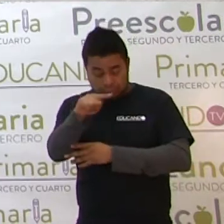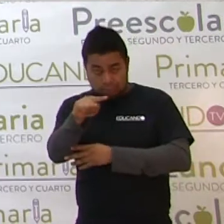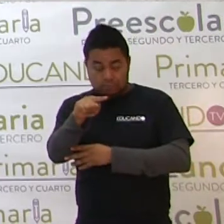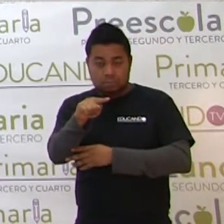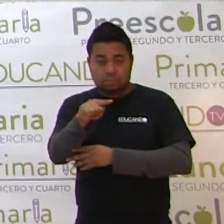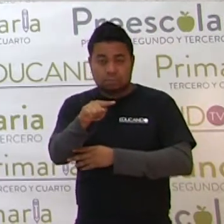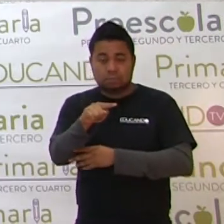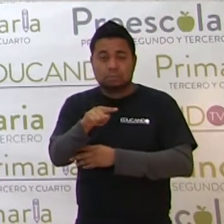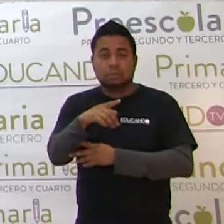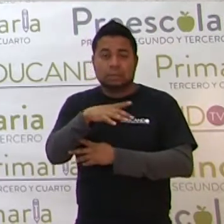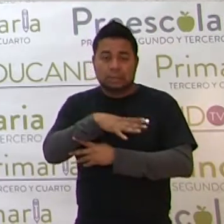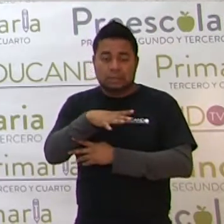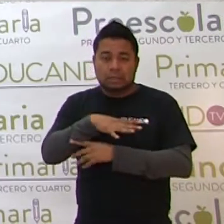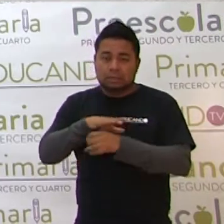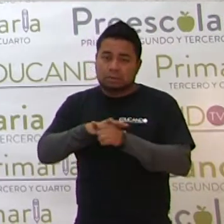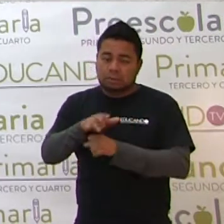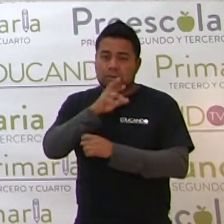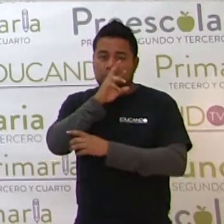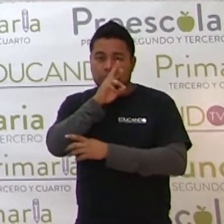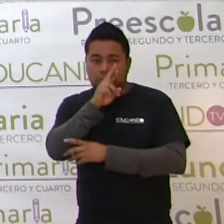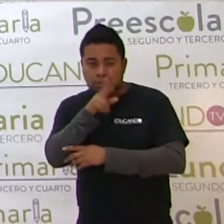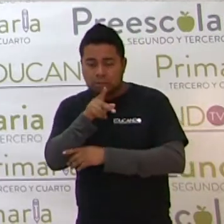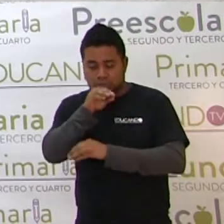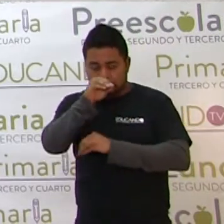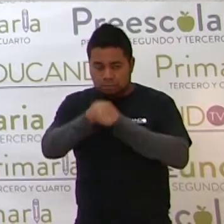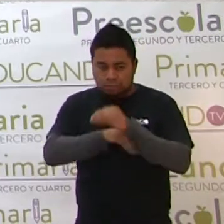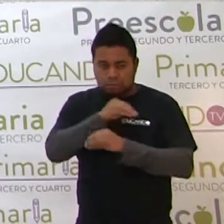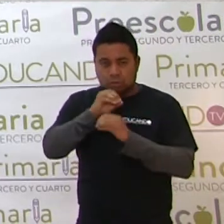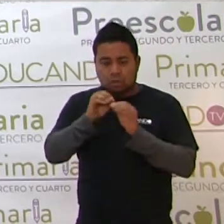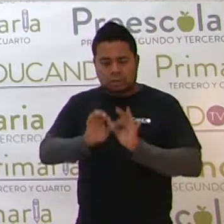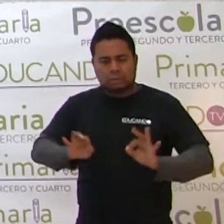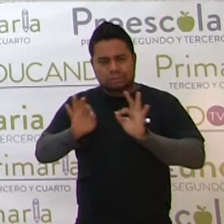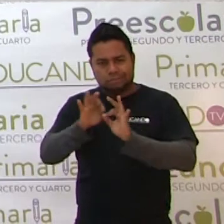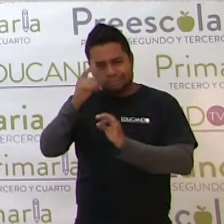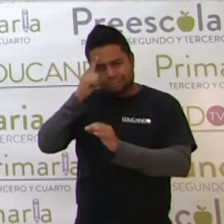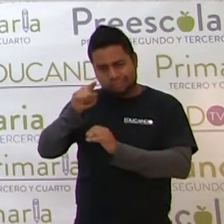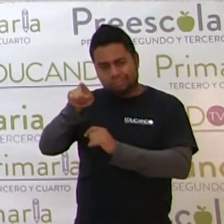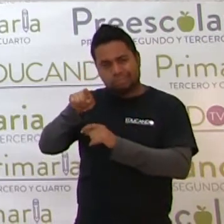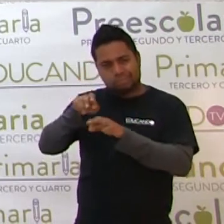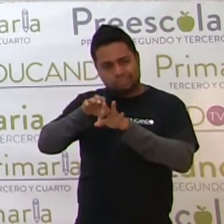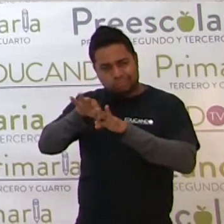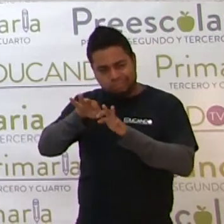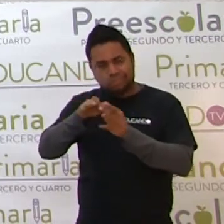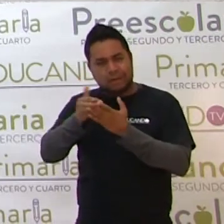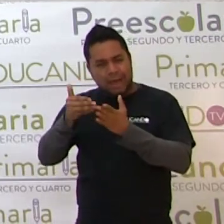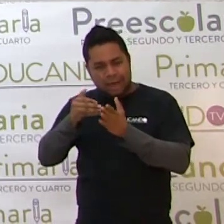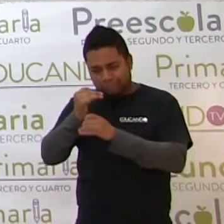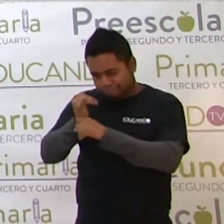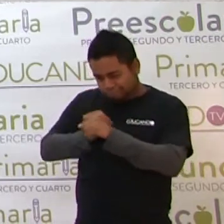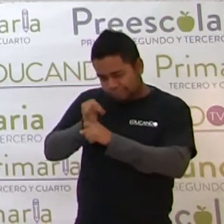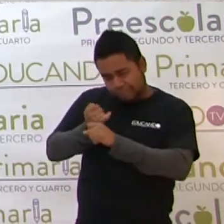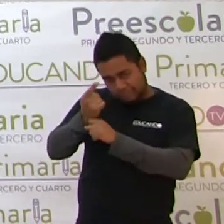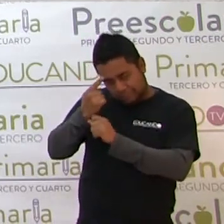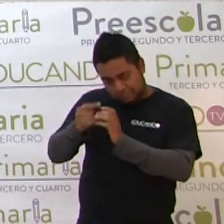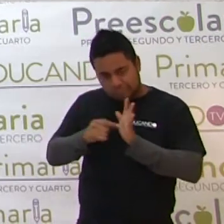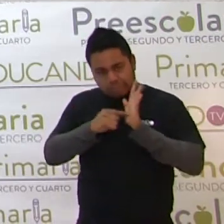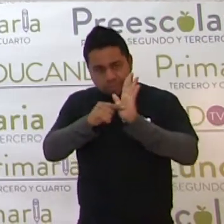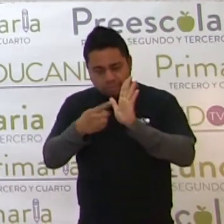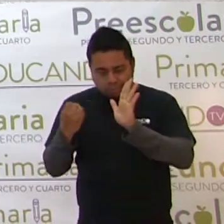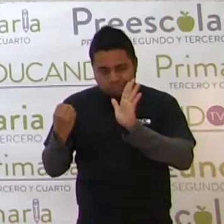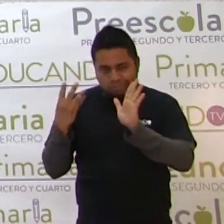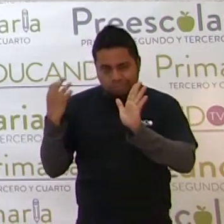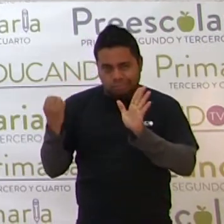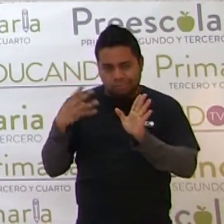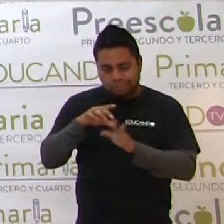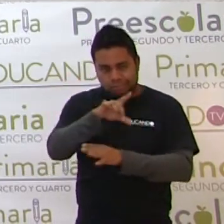tener las mejores o los mejores puntos o datos de tu trabajo de investigación y para hacer la presentación